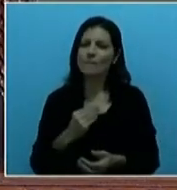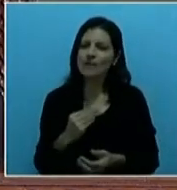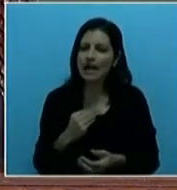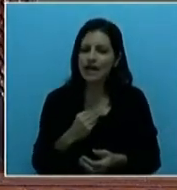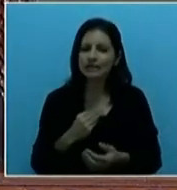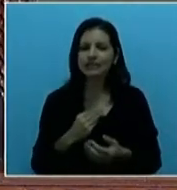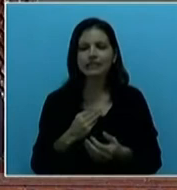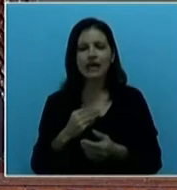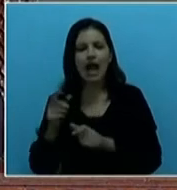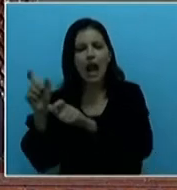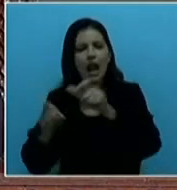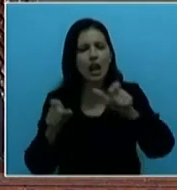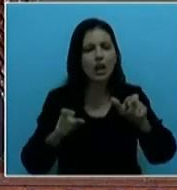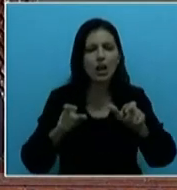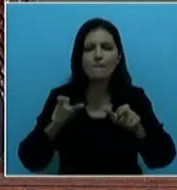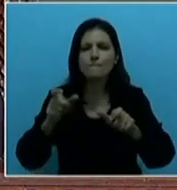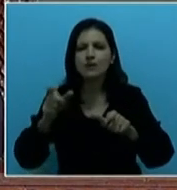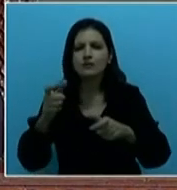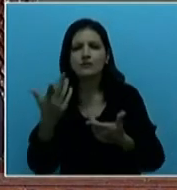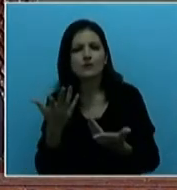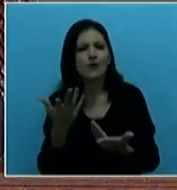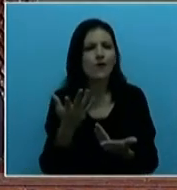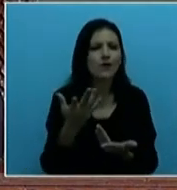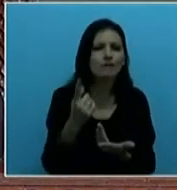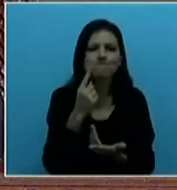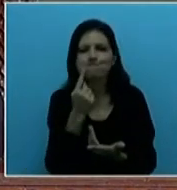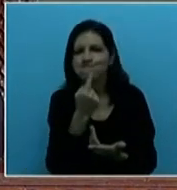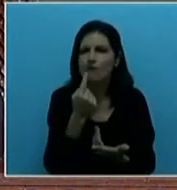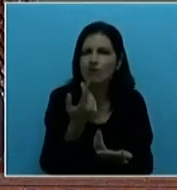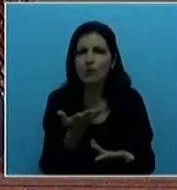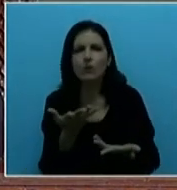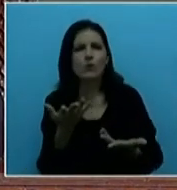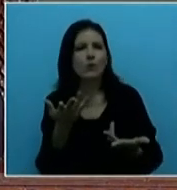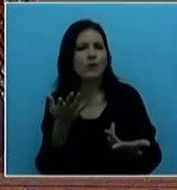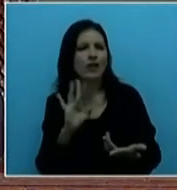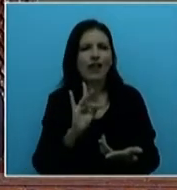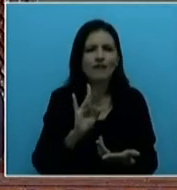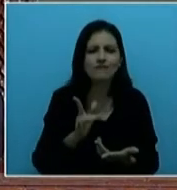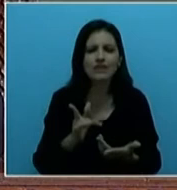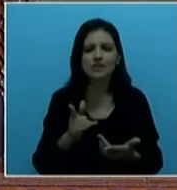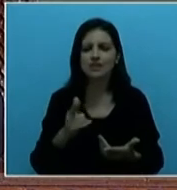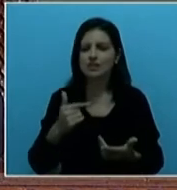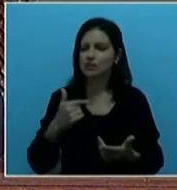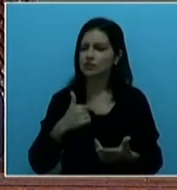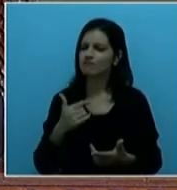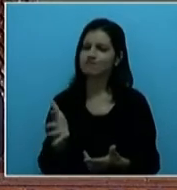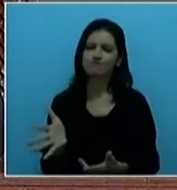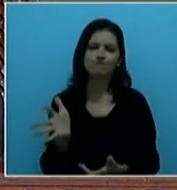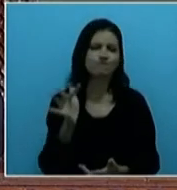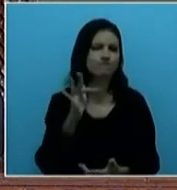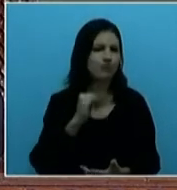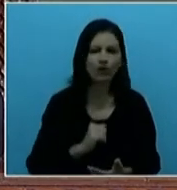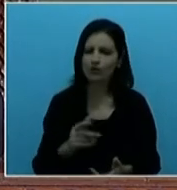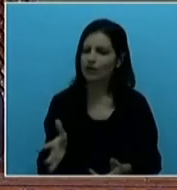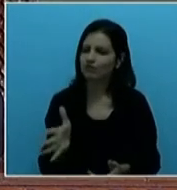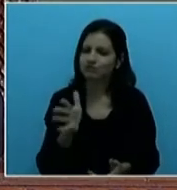a ello les quiero decir que no hay día en que este gobernador no le dedique todas las fuerzas para que